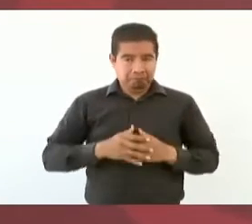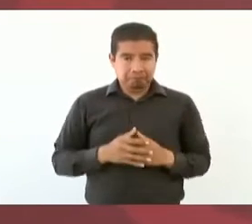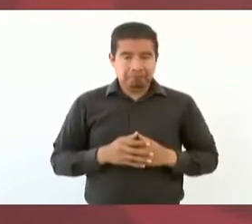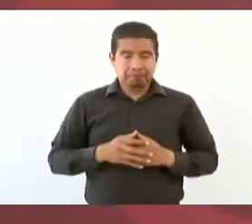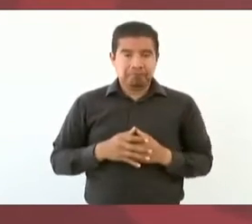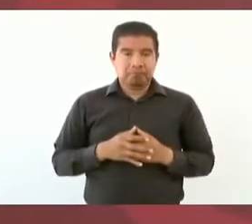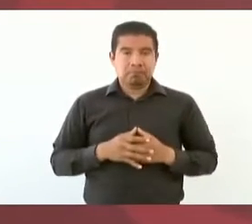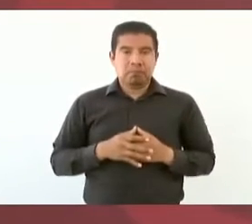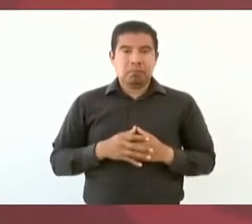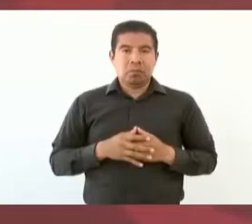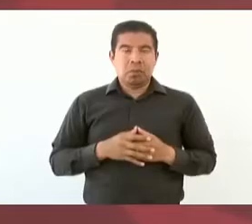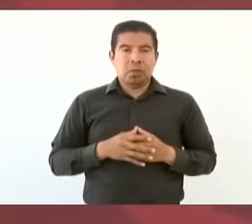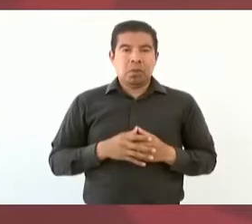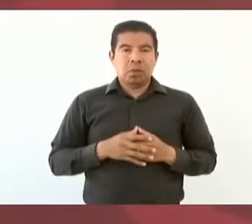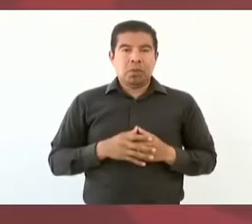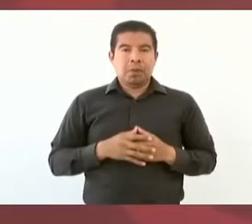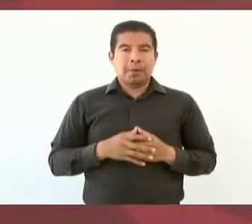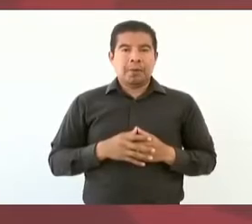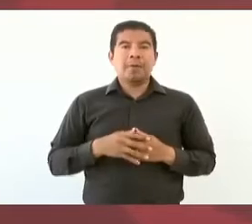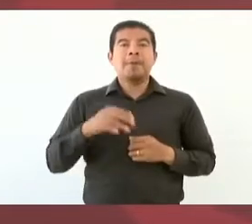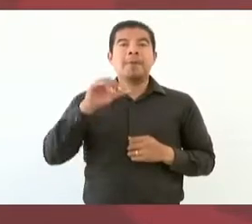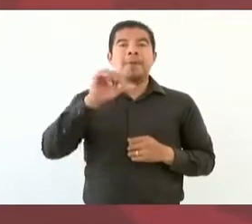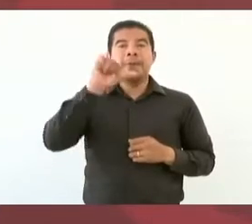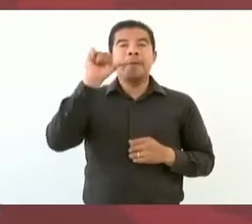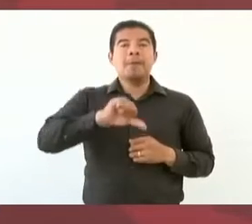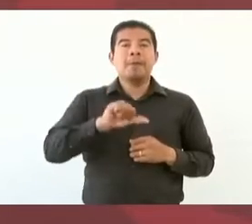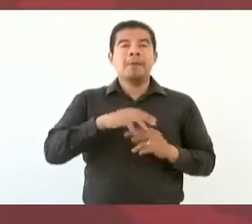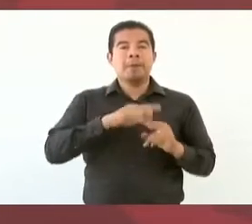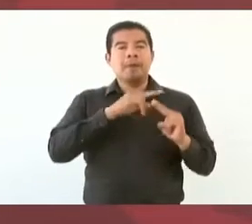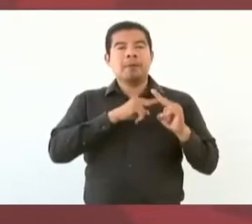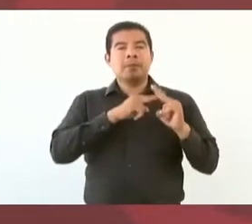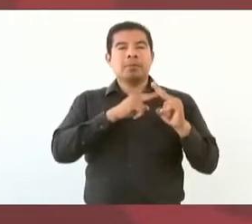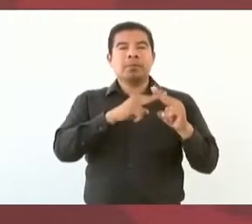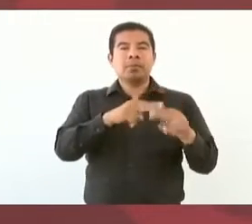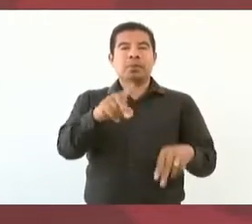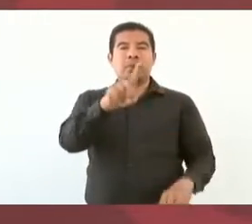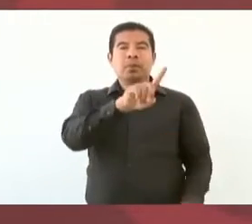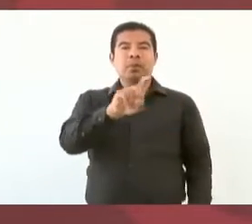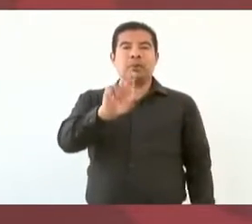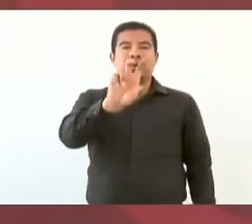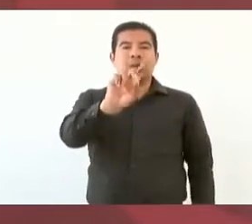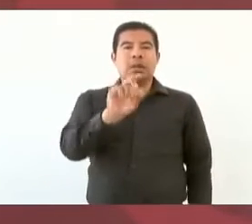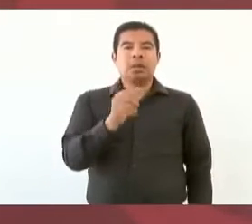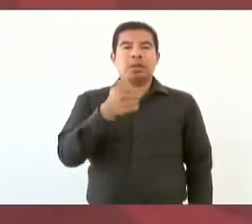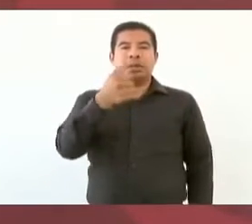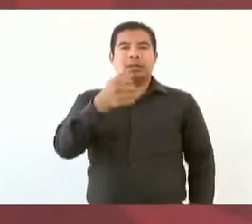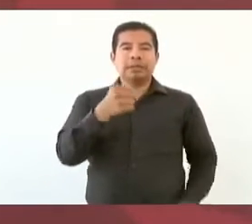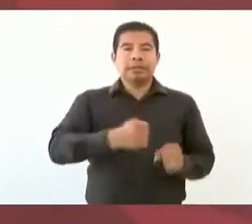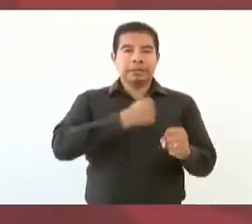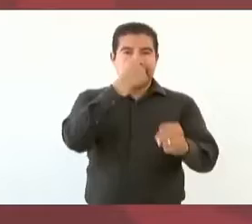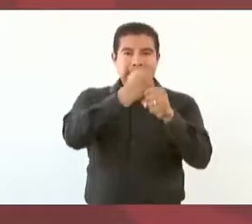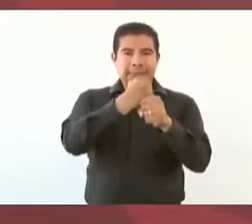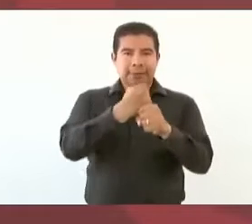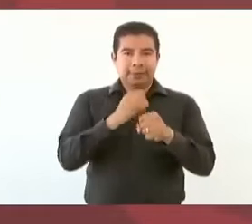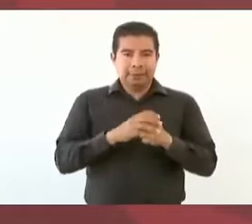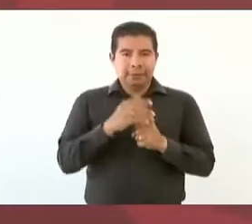Hoy se cumplen 136 años